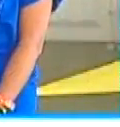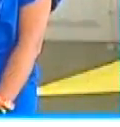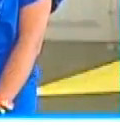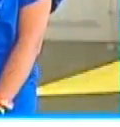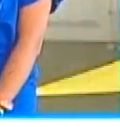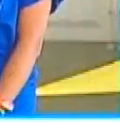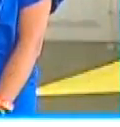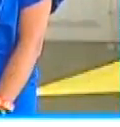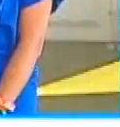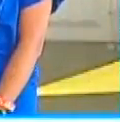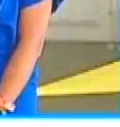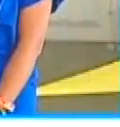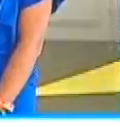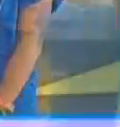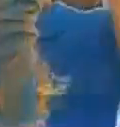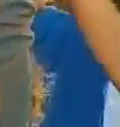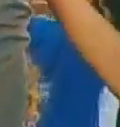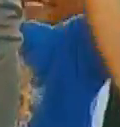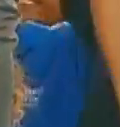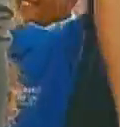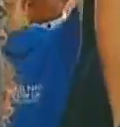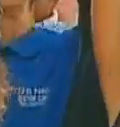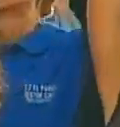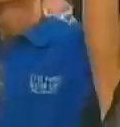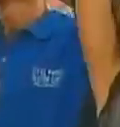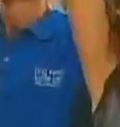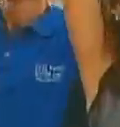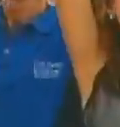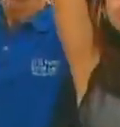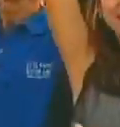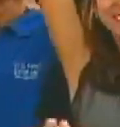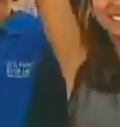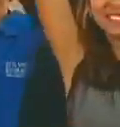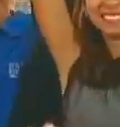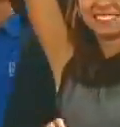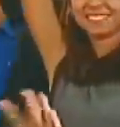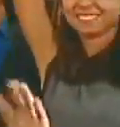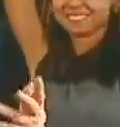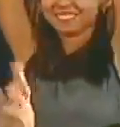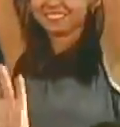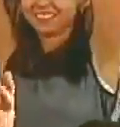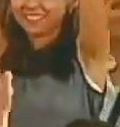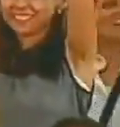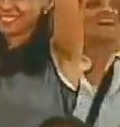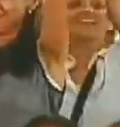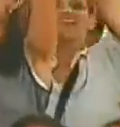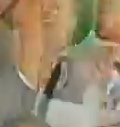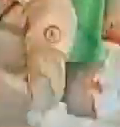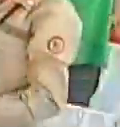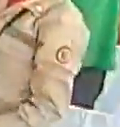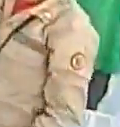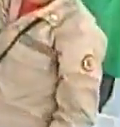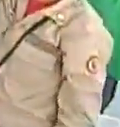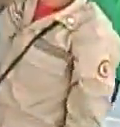un bastante aplauso para ellos porque son trabajadores igual que nosotros. Chávez vive, la lucha sigue.